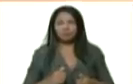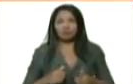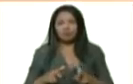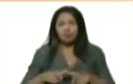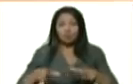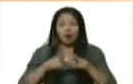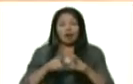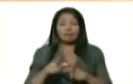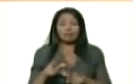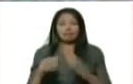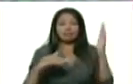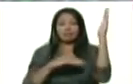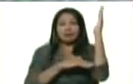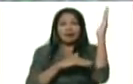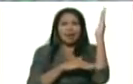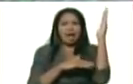Barquisimeto